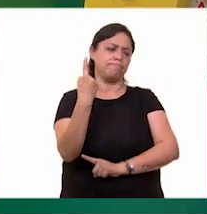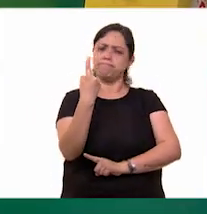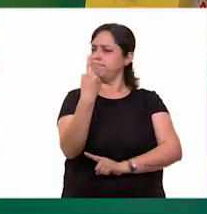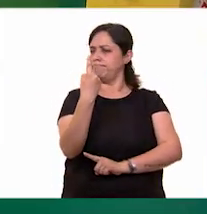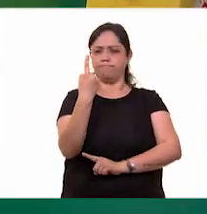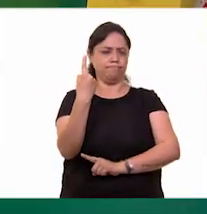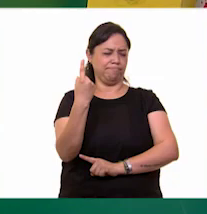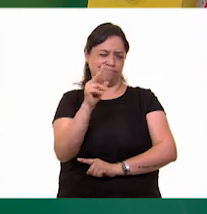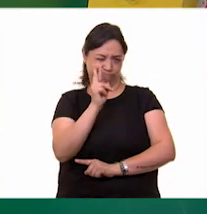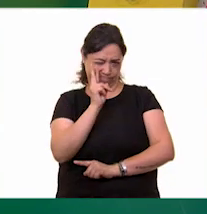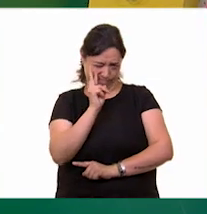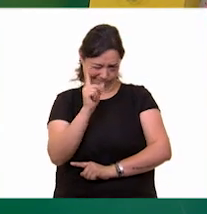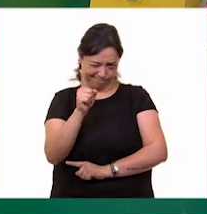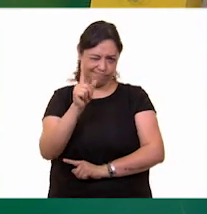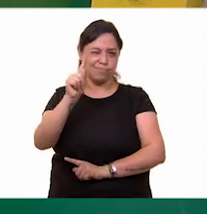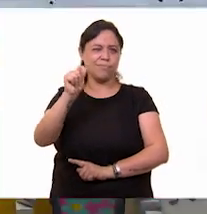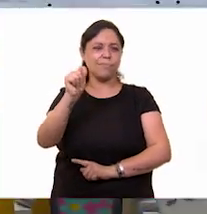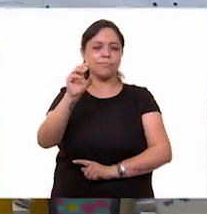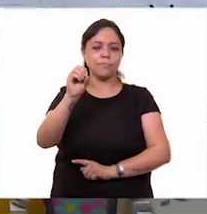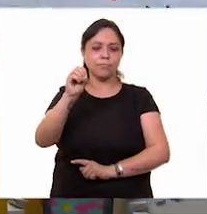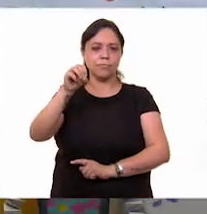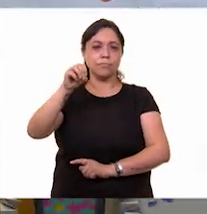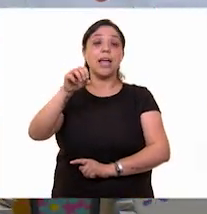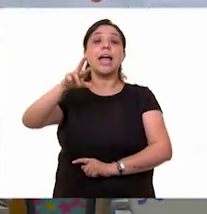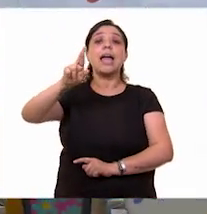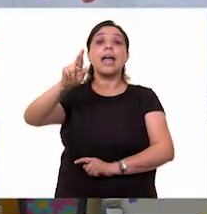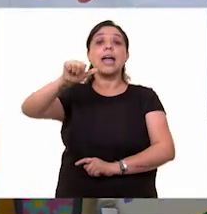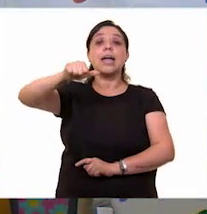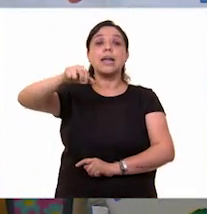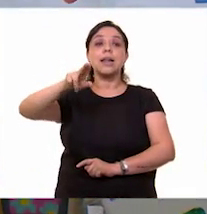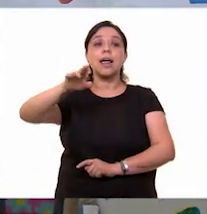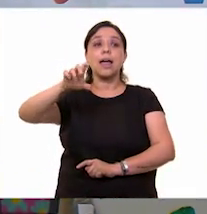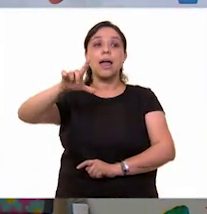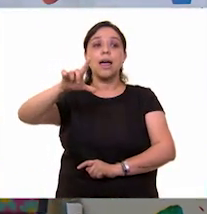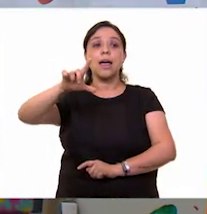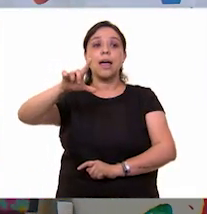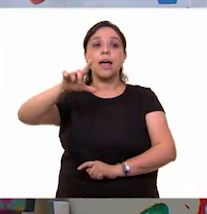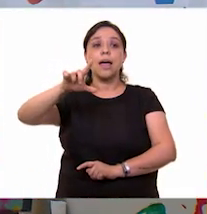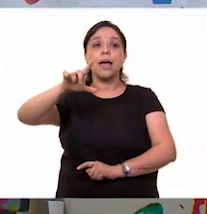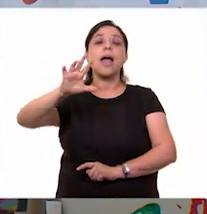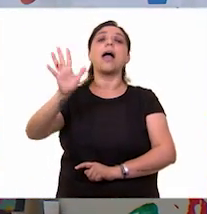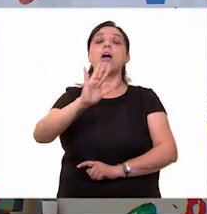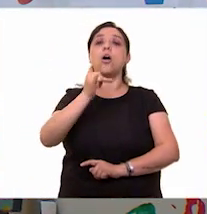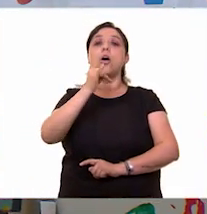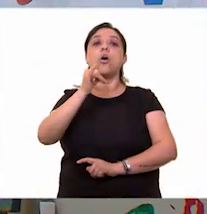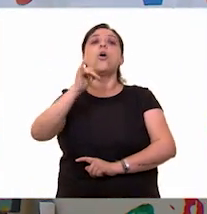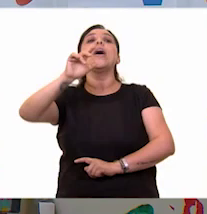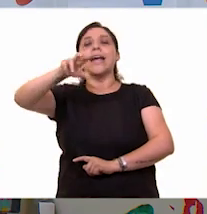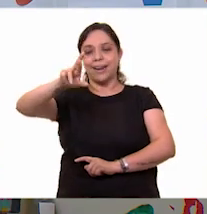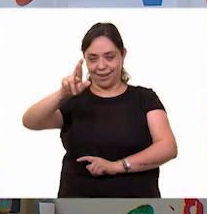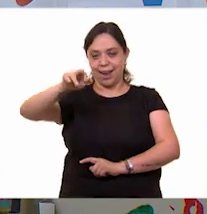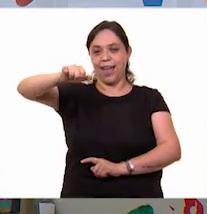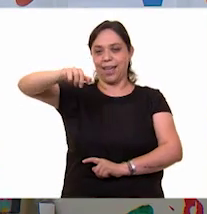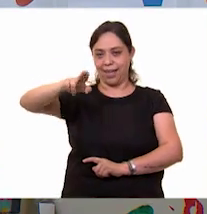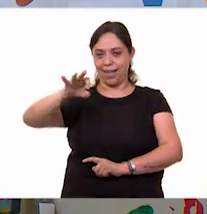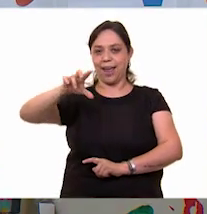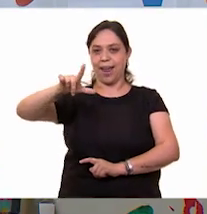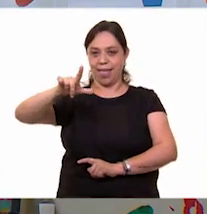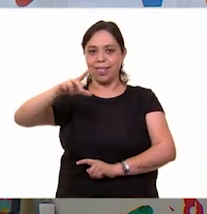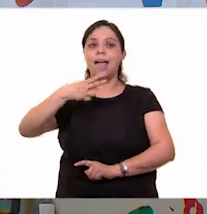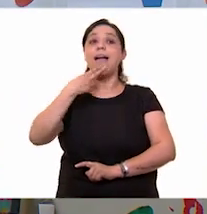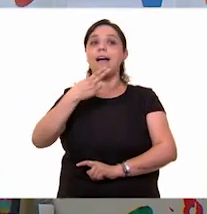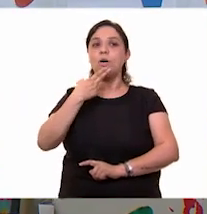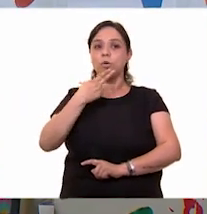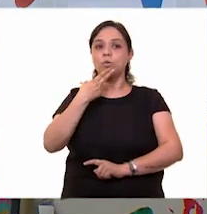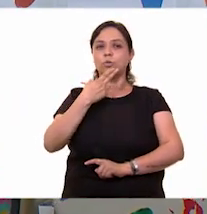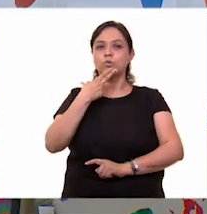a analizar bien lo que hizo Raquel. Tomás. Ah, bueno, primero Raquel, Raquel, claro. Ella también utilizó figuras